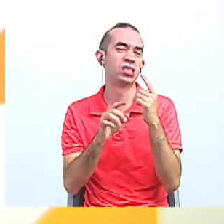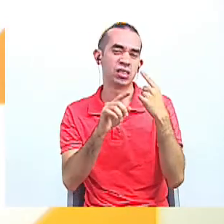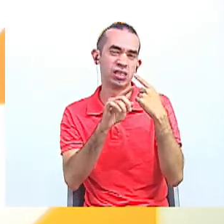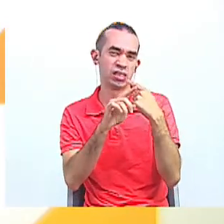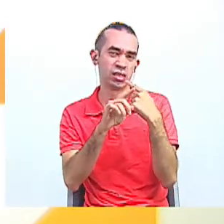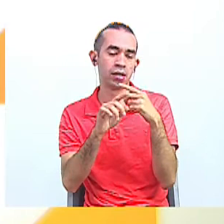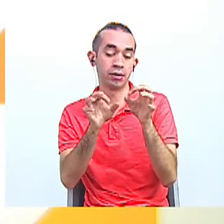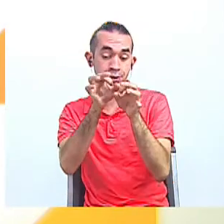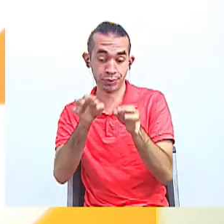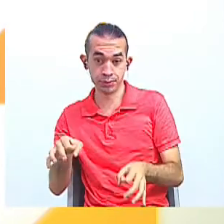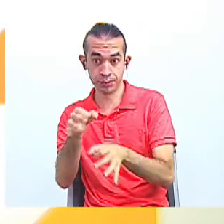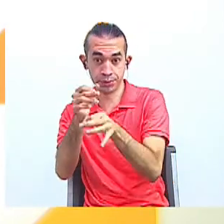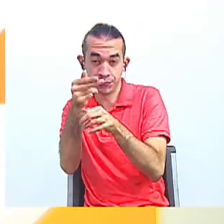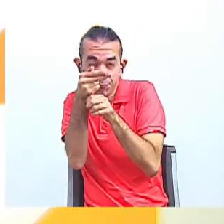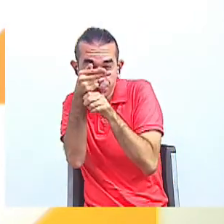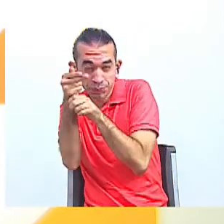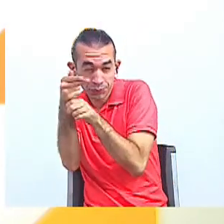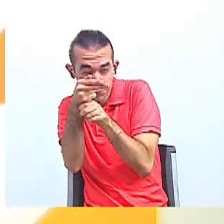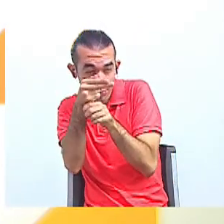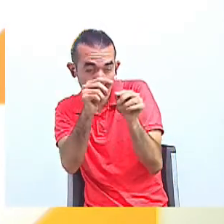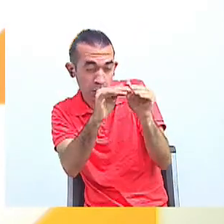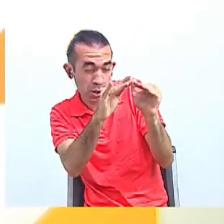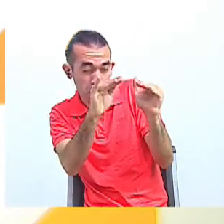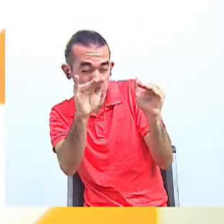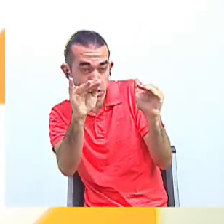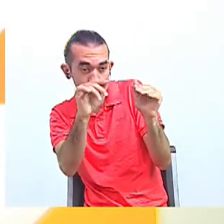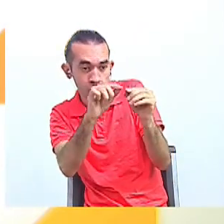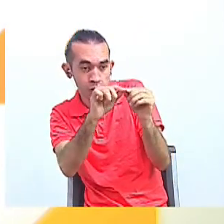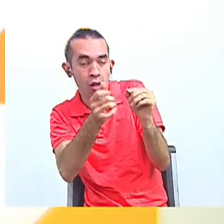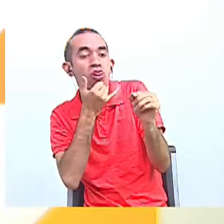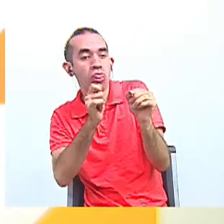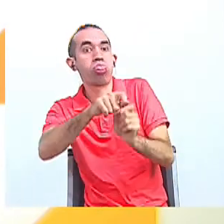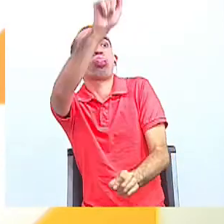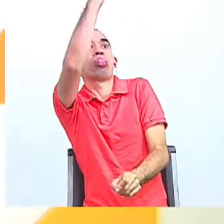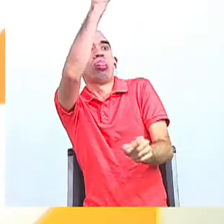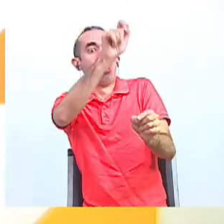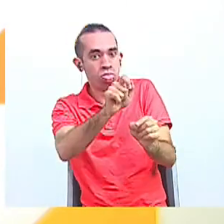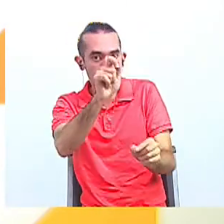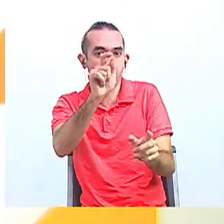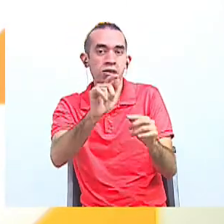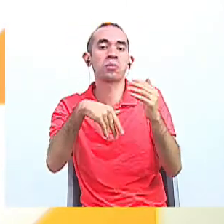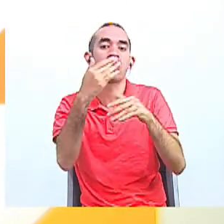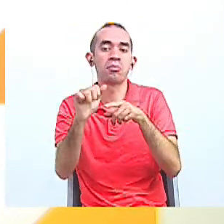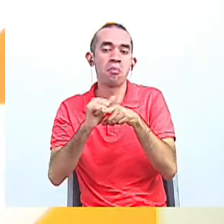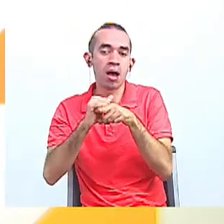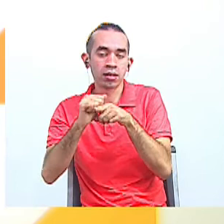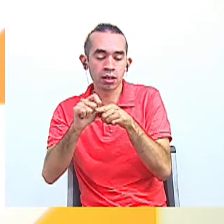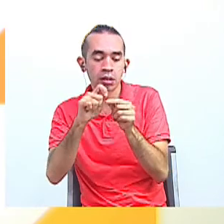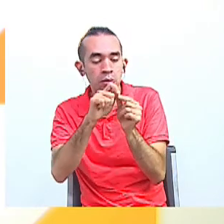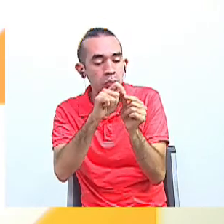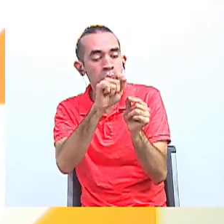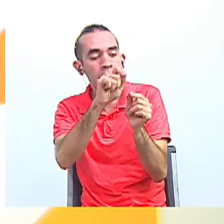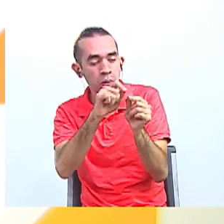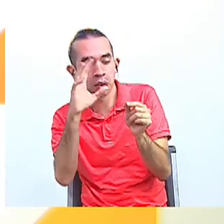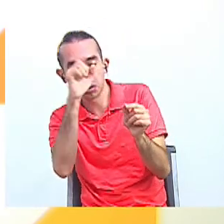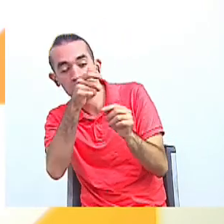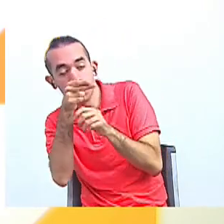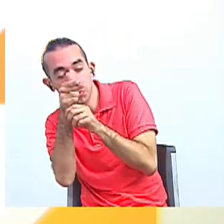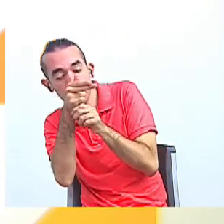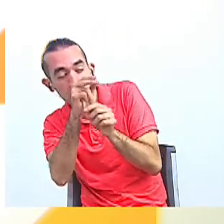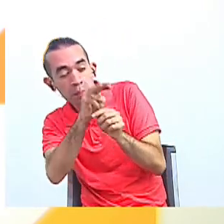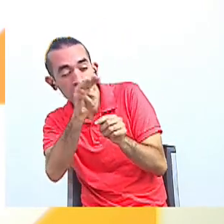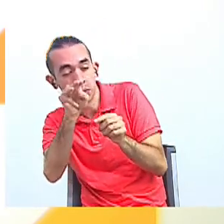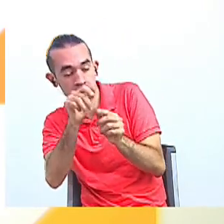diferencias hasta de metros, pero que después iban logrando esa precisión por medio de la práctica de